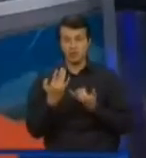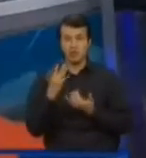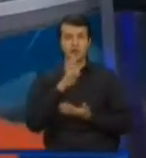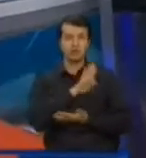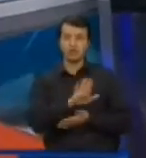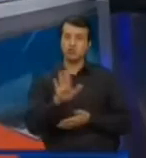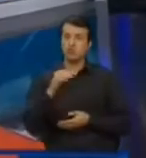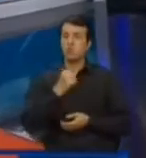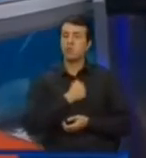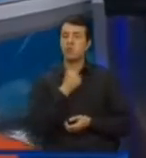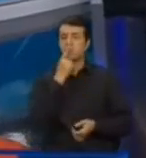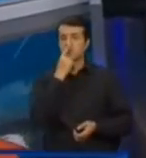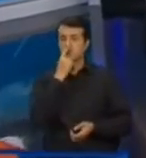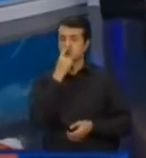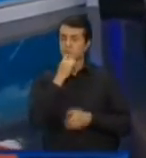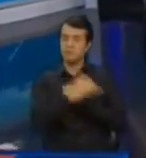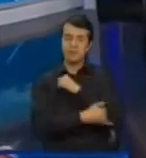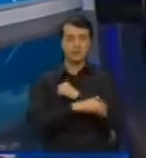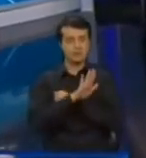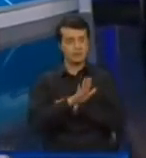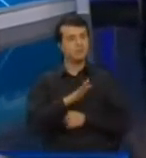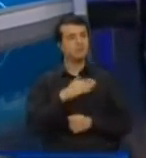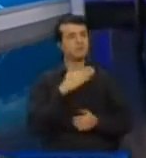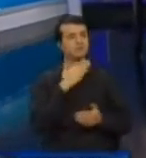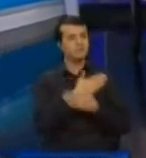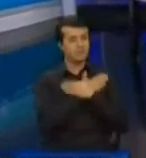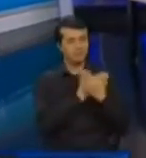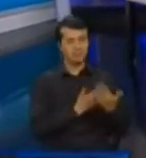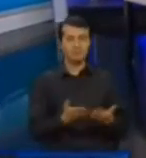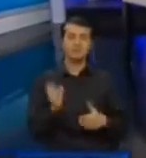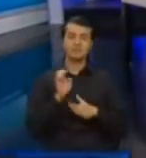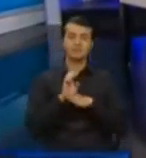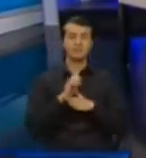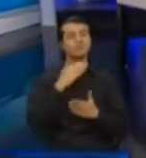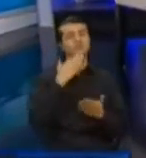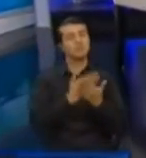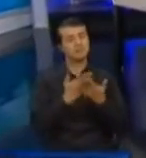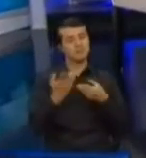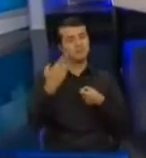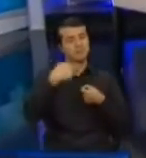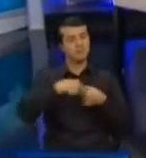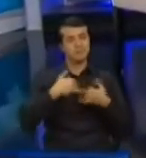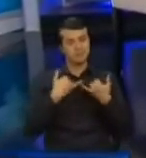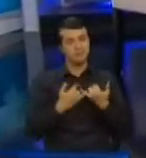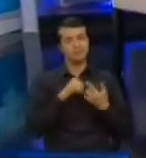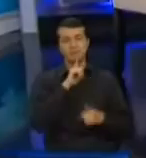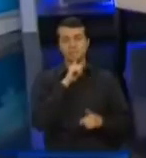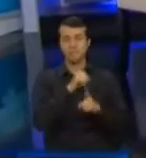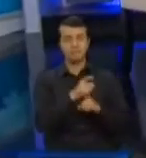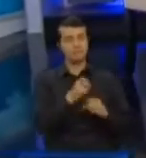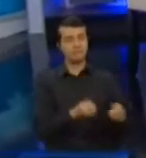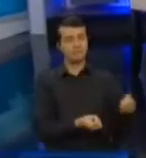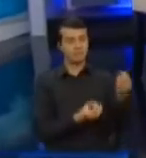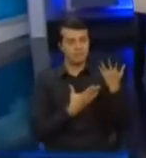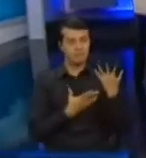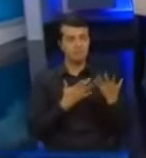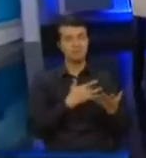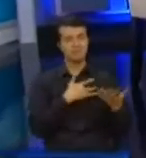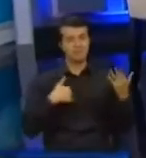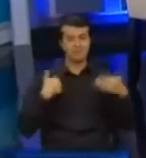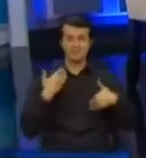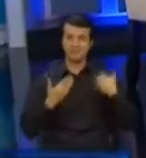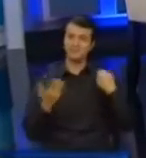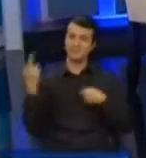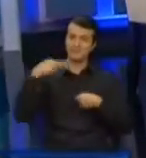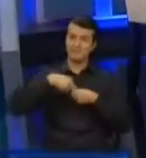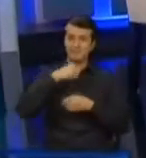distintos intereses en la región. Así es. Adrián Bonilla, bienvenido a tu país, gracias por estar con nosotros y habernos dado esta alegría de tenerte